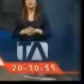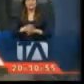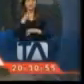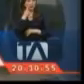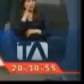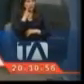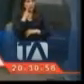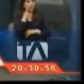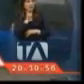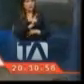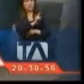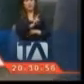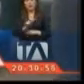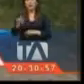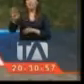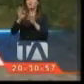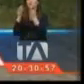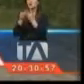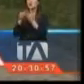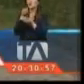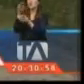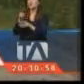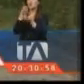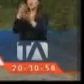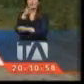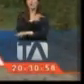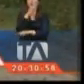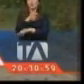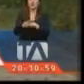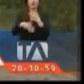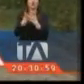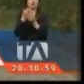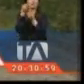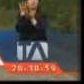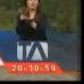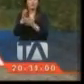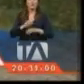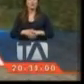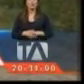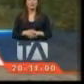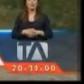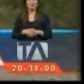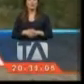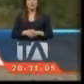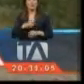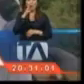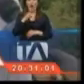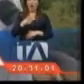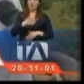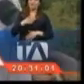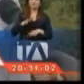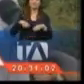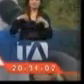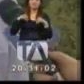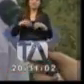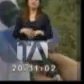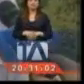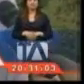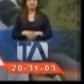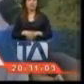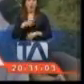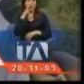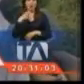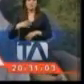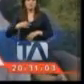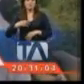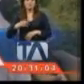su padre cerca, empezó a contar con palabras y señas qué era lo que pasaba. Y luego el mismo femicida reconoció el hecho. Sí, de forma